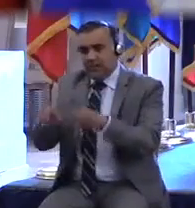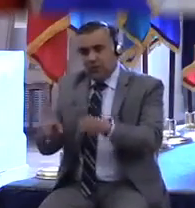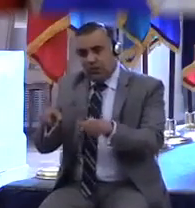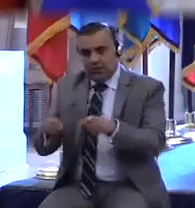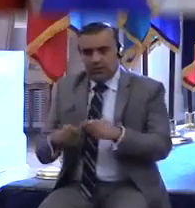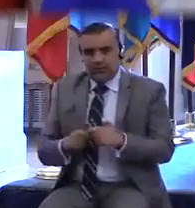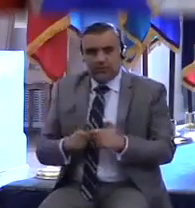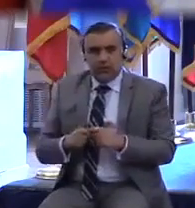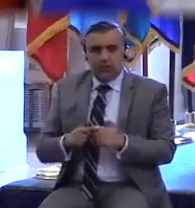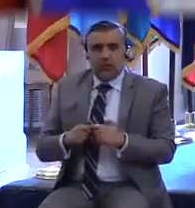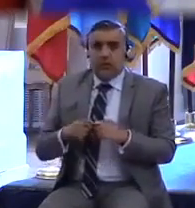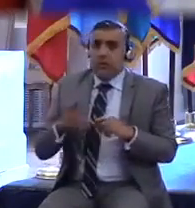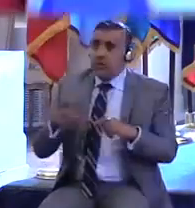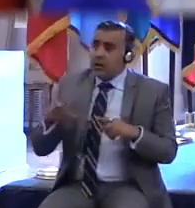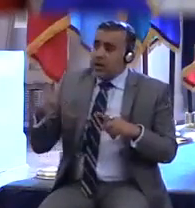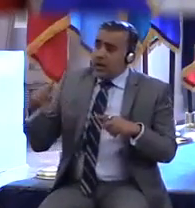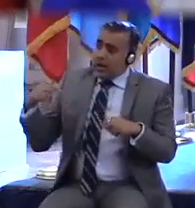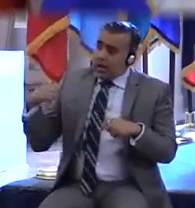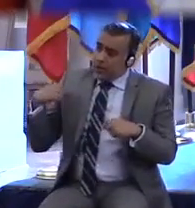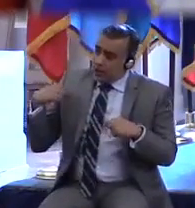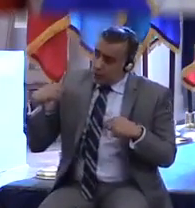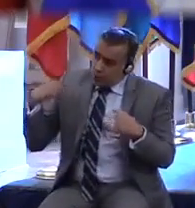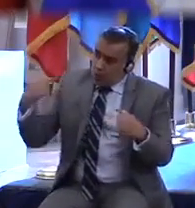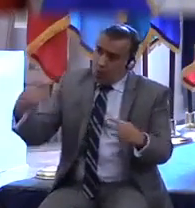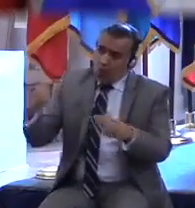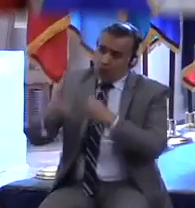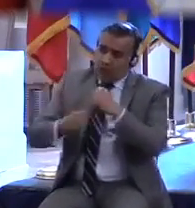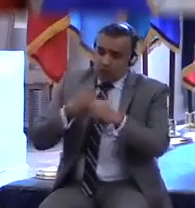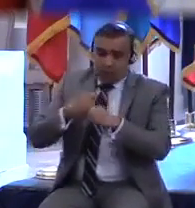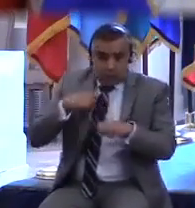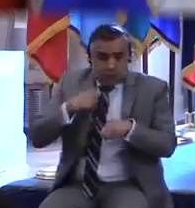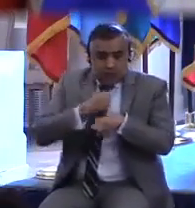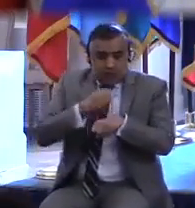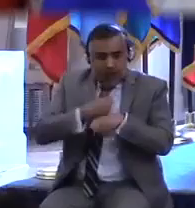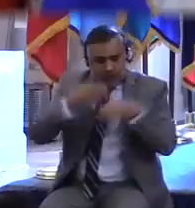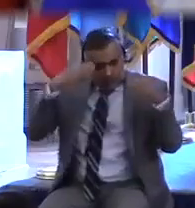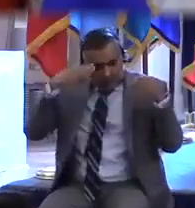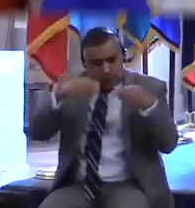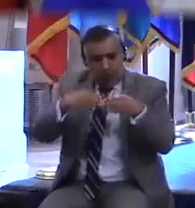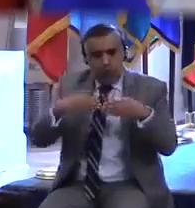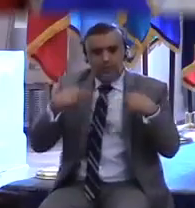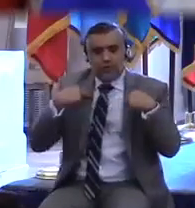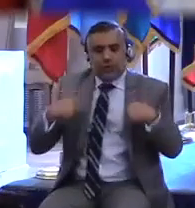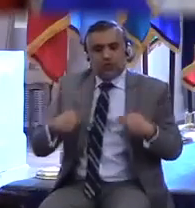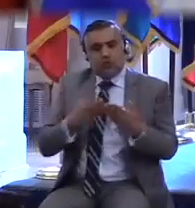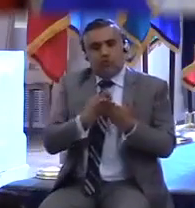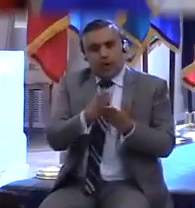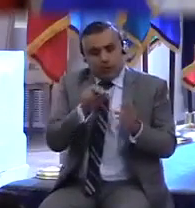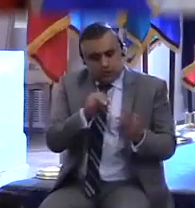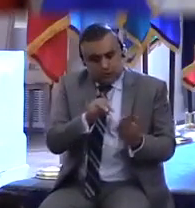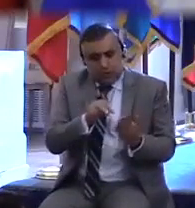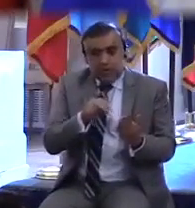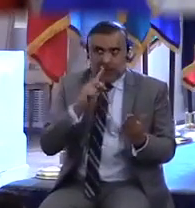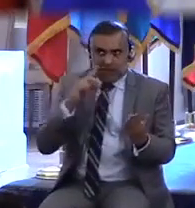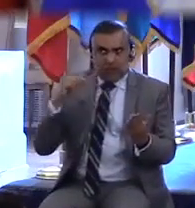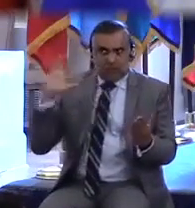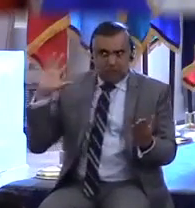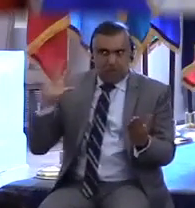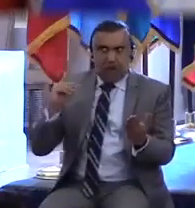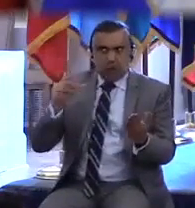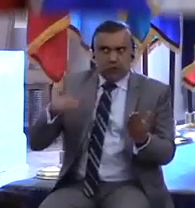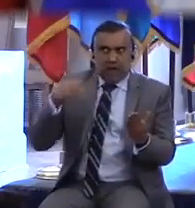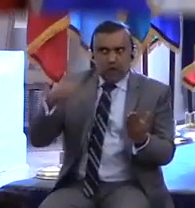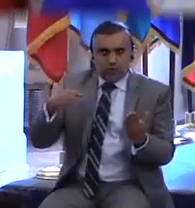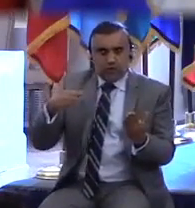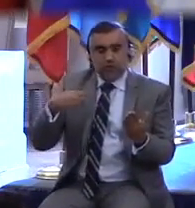En todos los años que llevo trabajando en temas de derechos humanos, y ya empiezan a ser bastantes, nunca me deja de sorprender que las mujeres